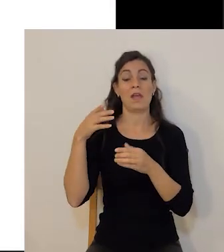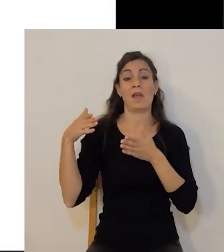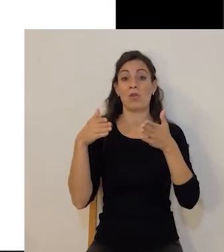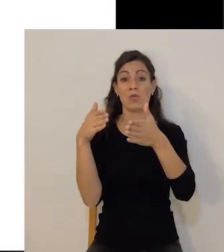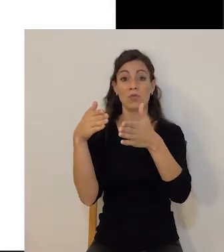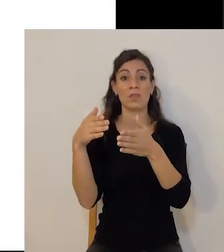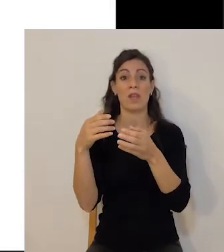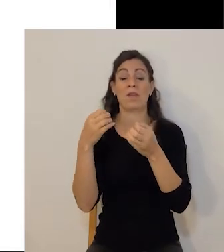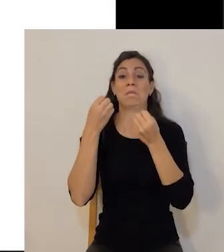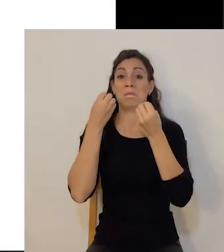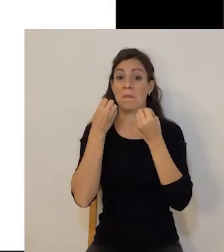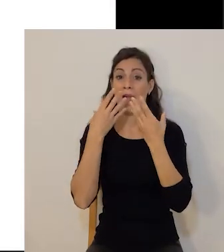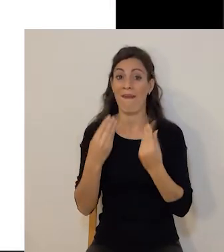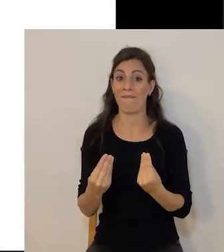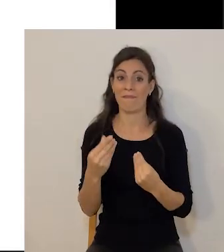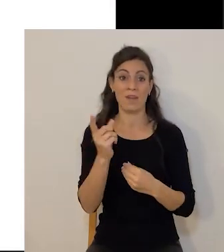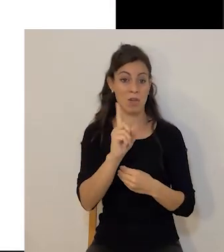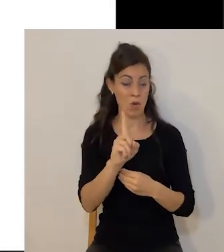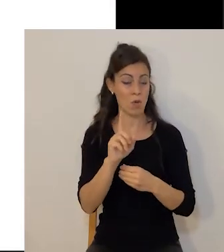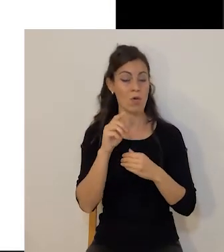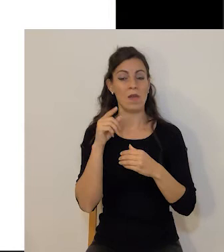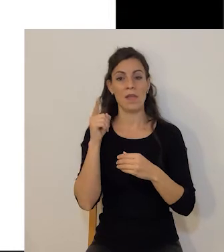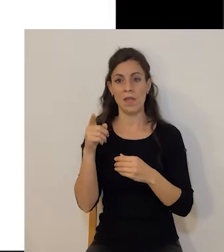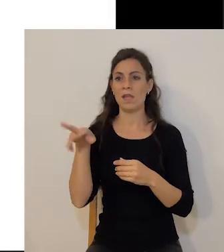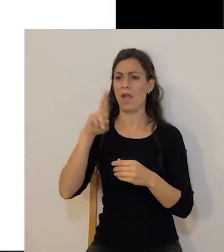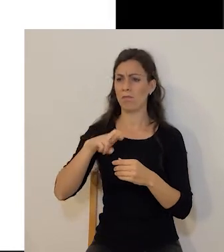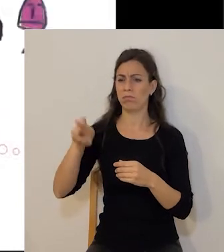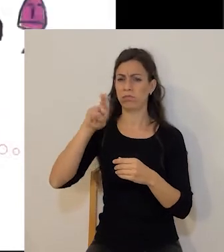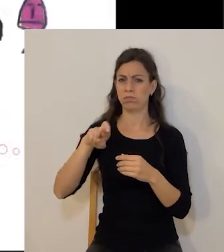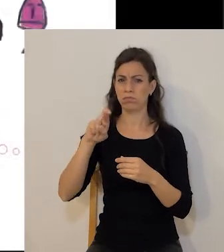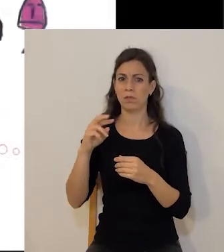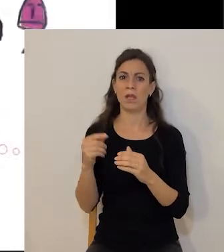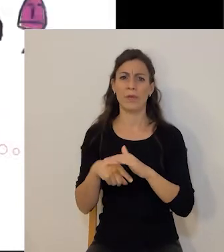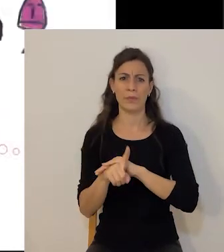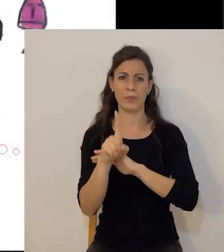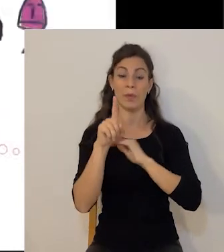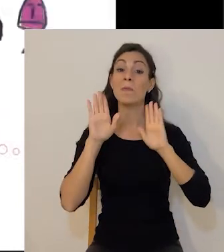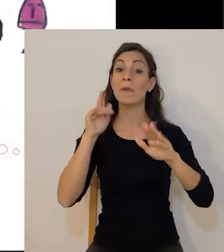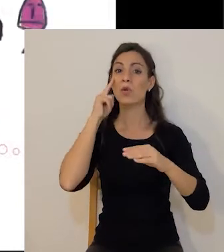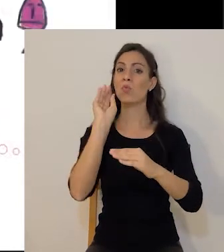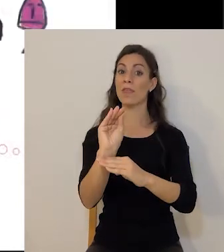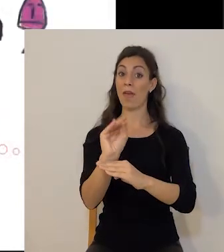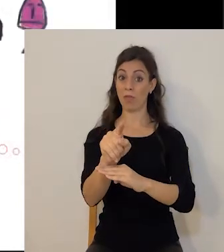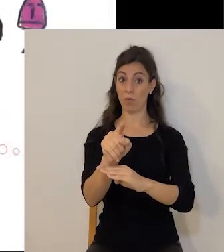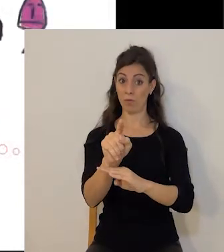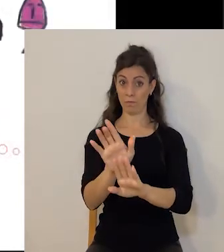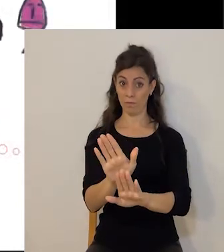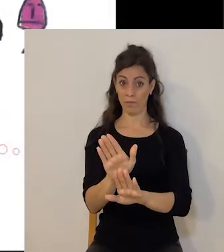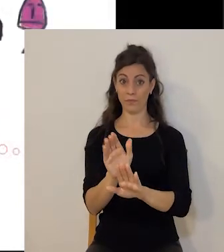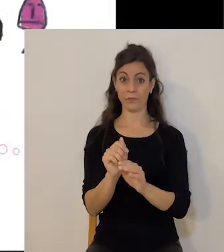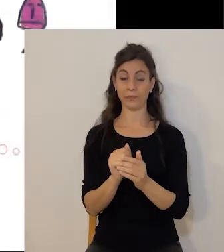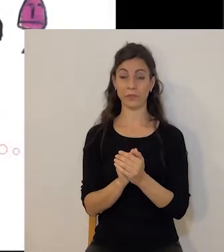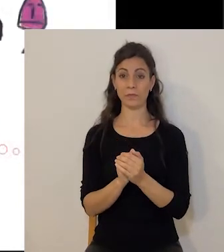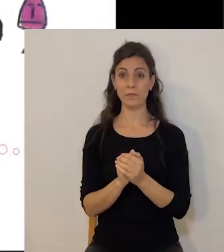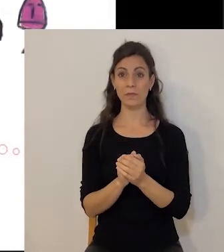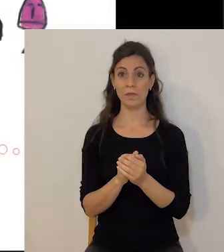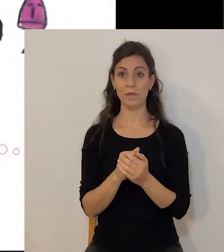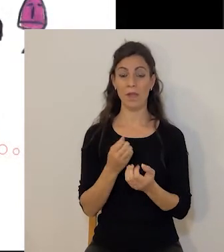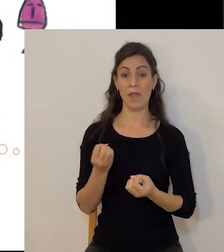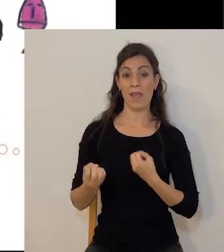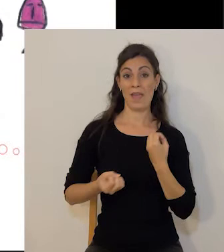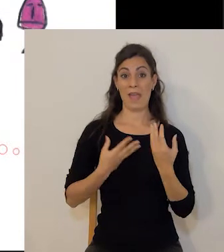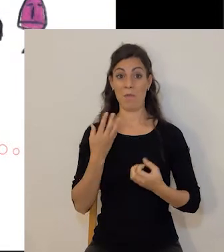consolidadas, las va a hacer más grandes a base de repetir. Pero cuidado, cuidado, ¿desde qué